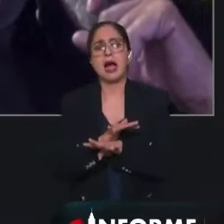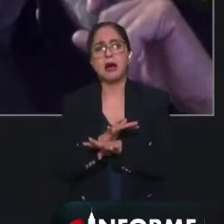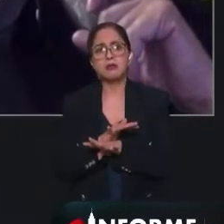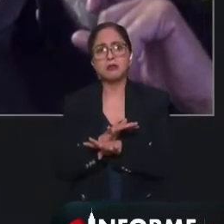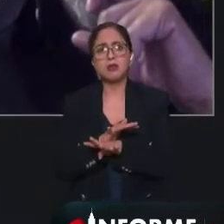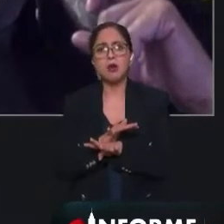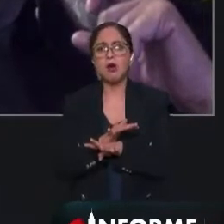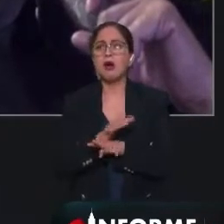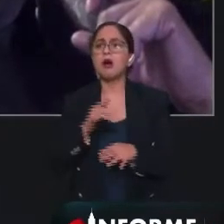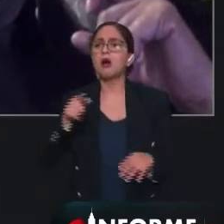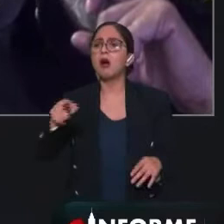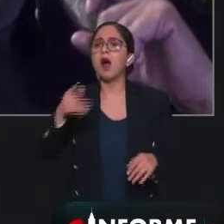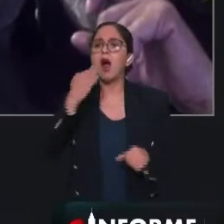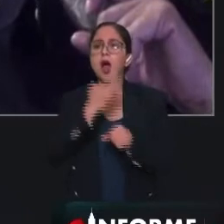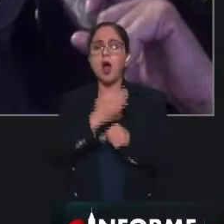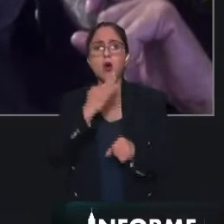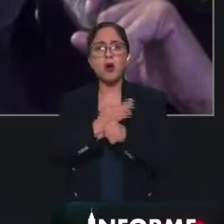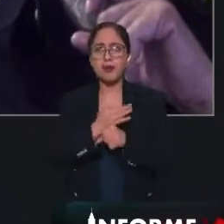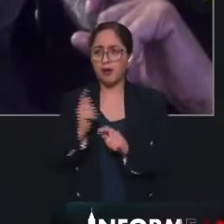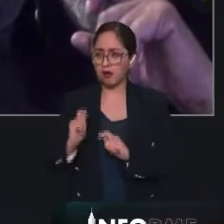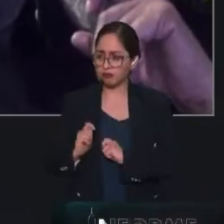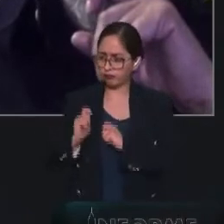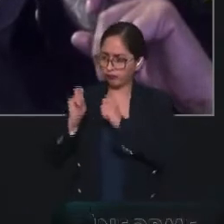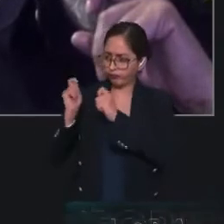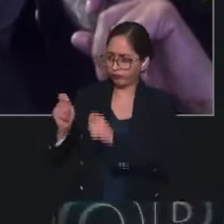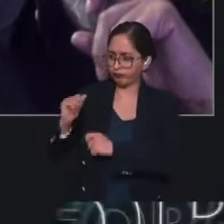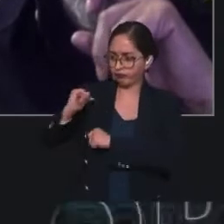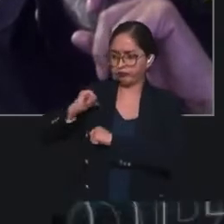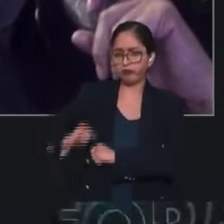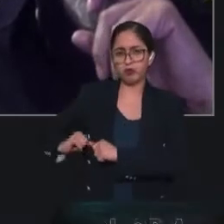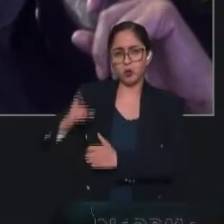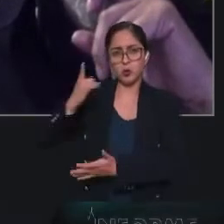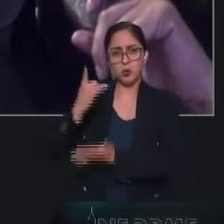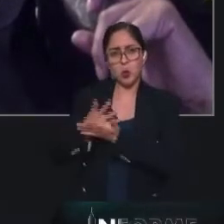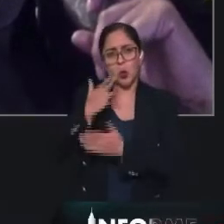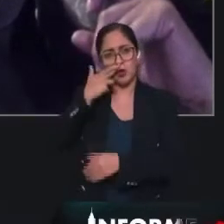transformación que no solamente involucra al gobierno?